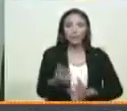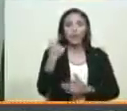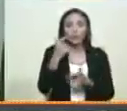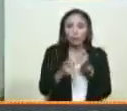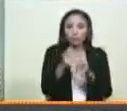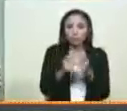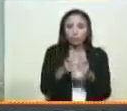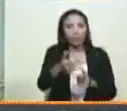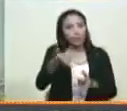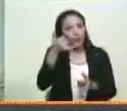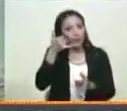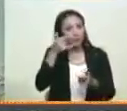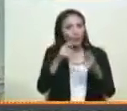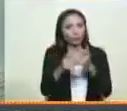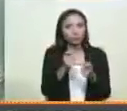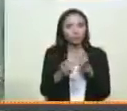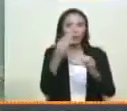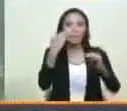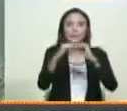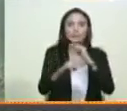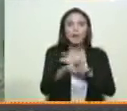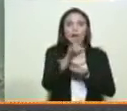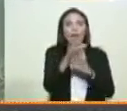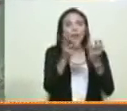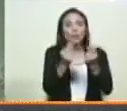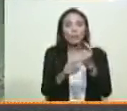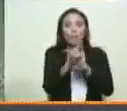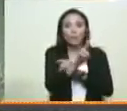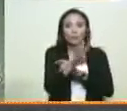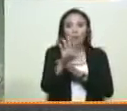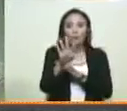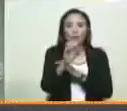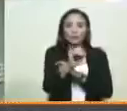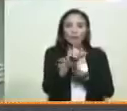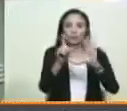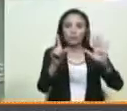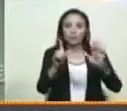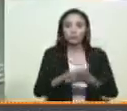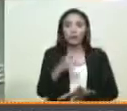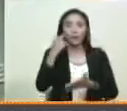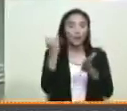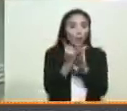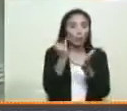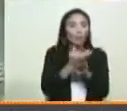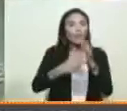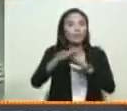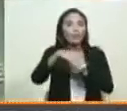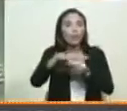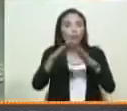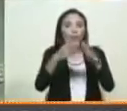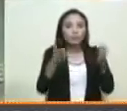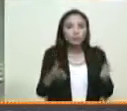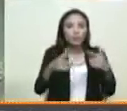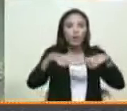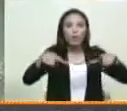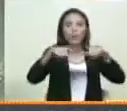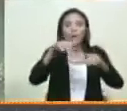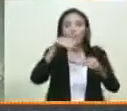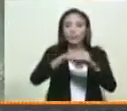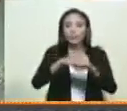de identidad y manda un mensaje al 2406 para que cerciore dónde va a votar el 20 de